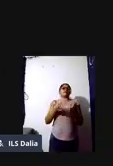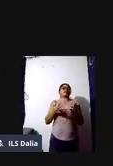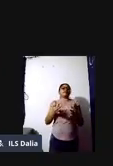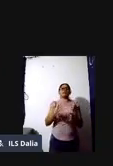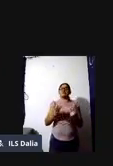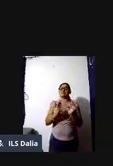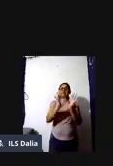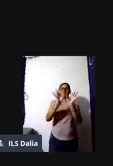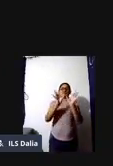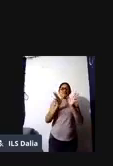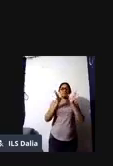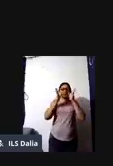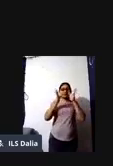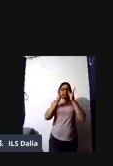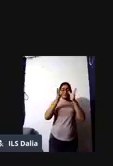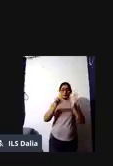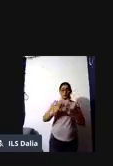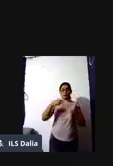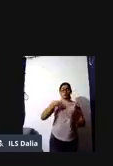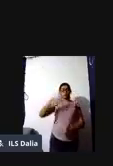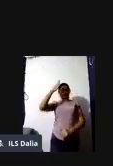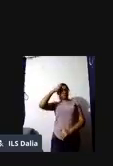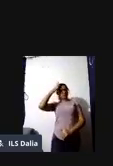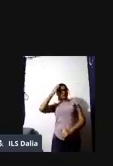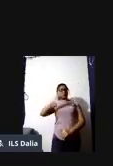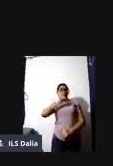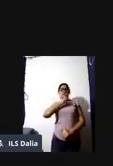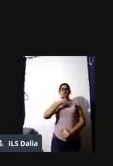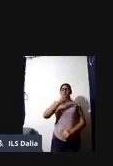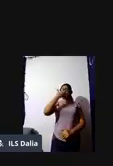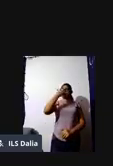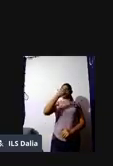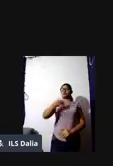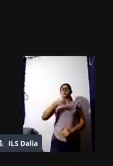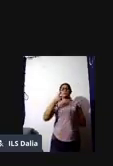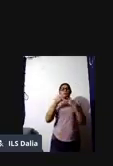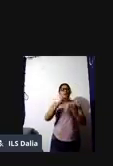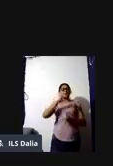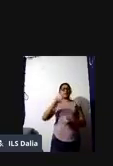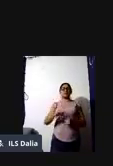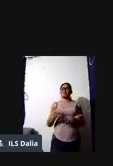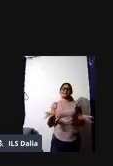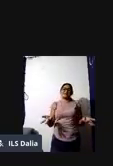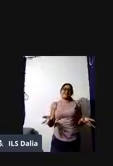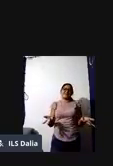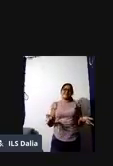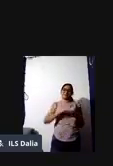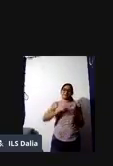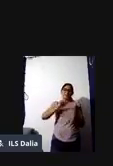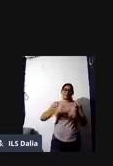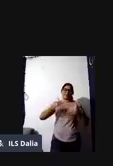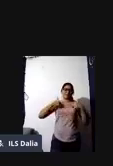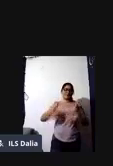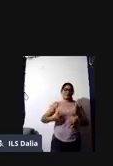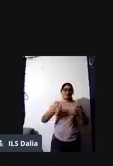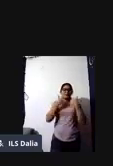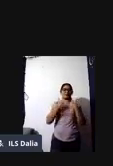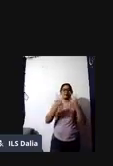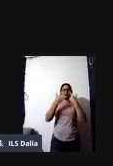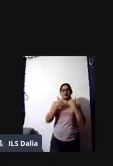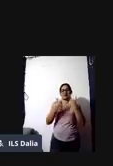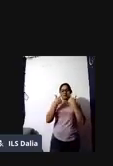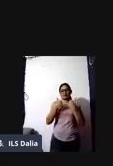estaba lejana a sacar mis sentimientos a la luz. Cuando el equipo en ese momento vio